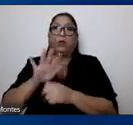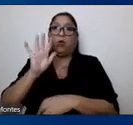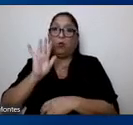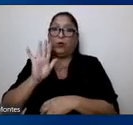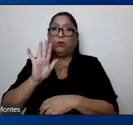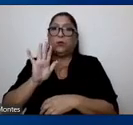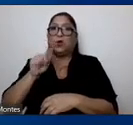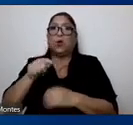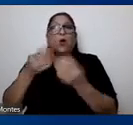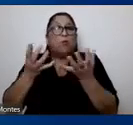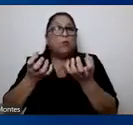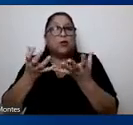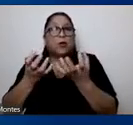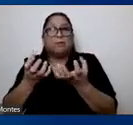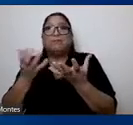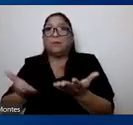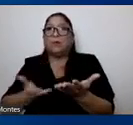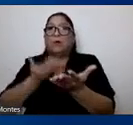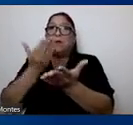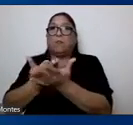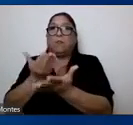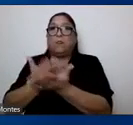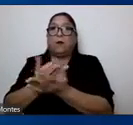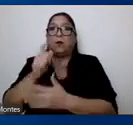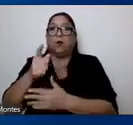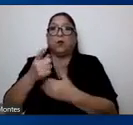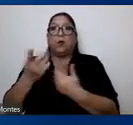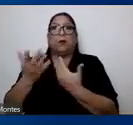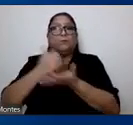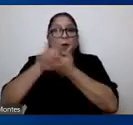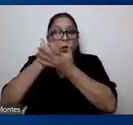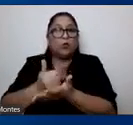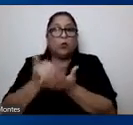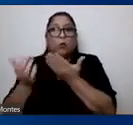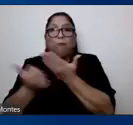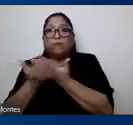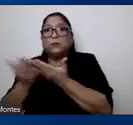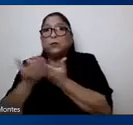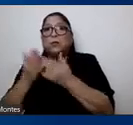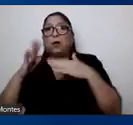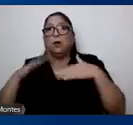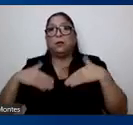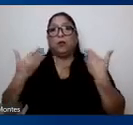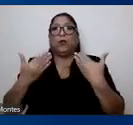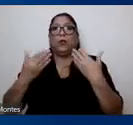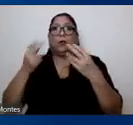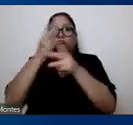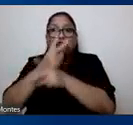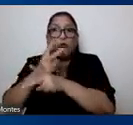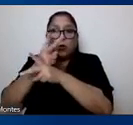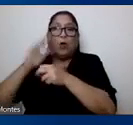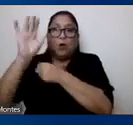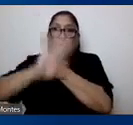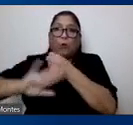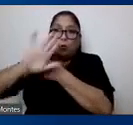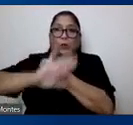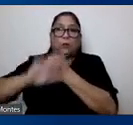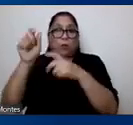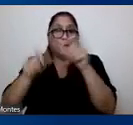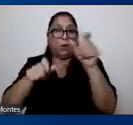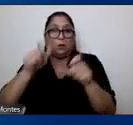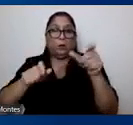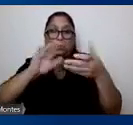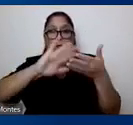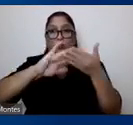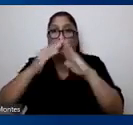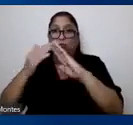por querer dar una facilidad de poder darle seguridad a la población y